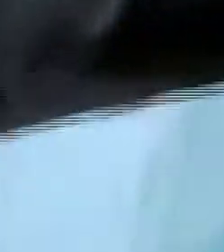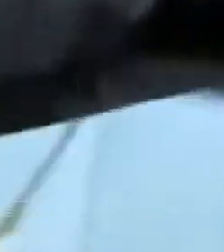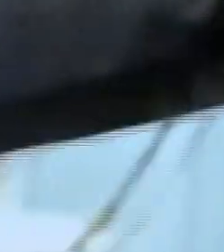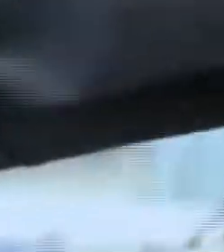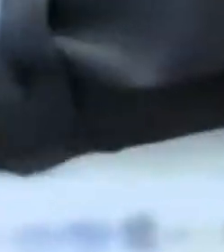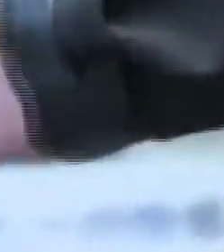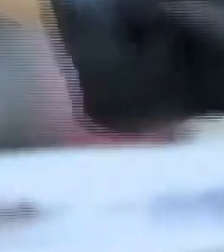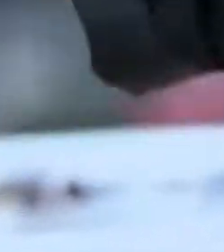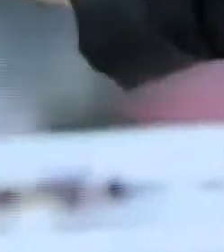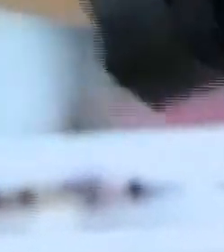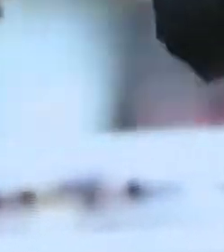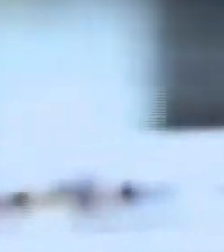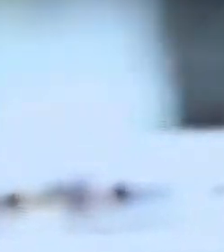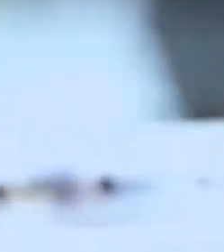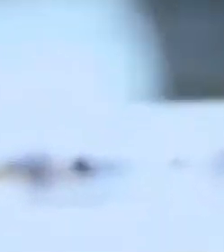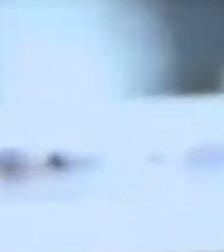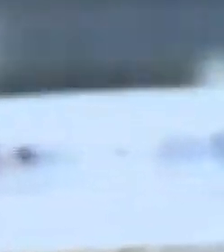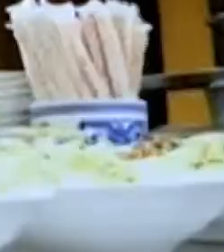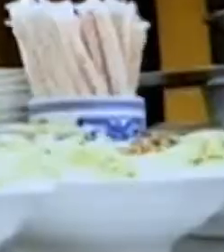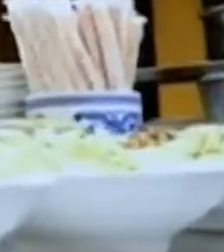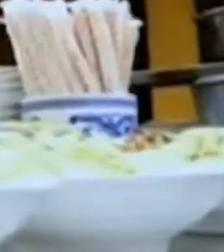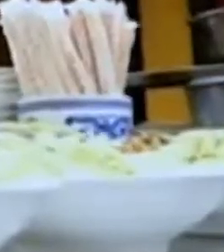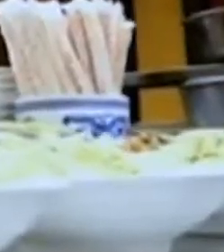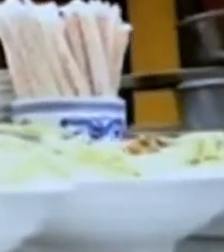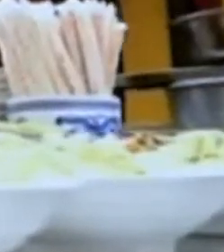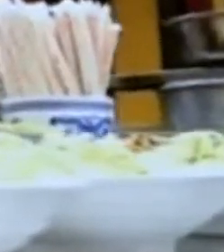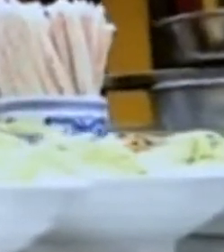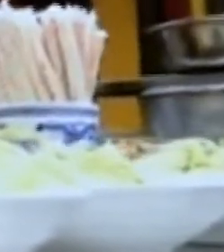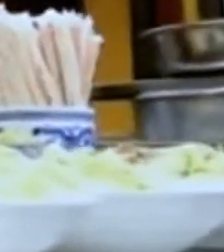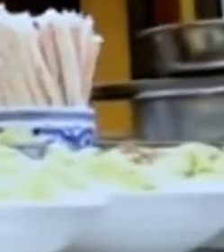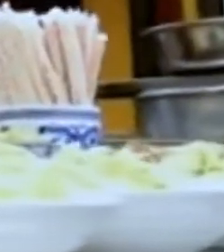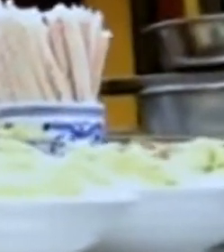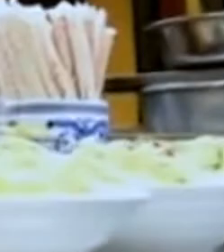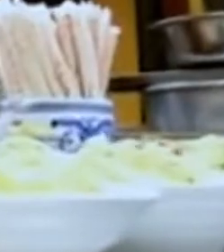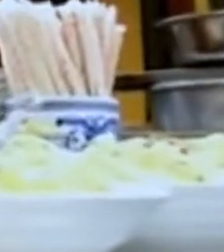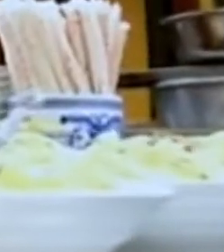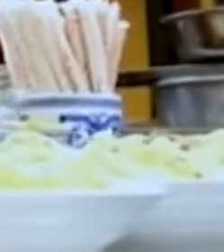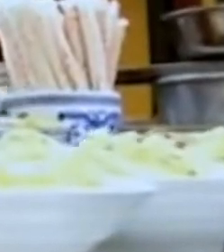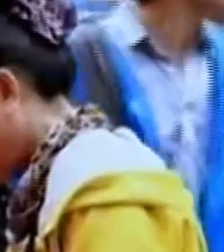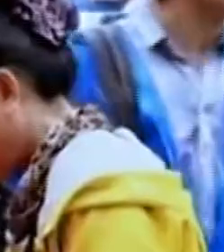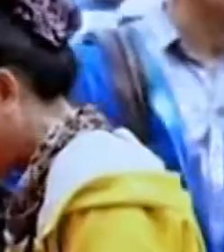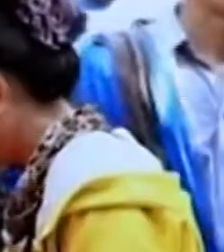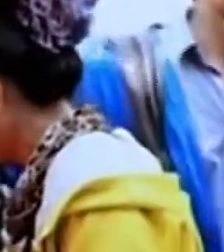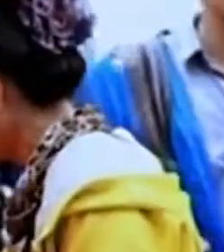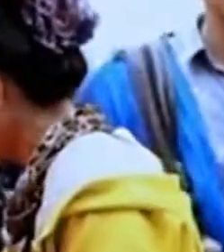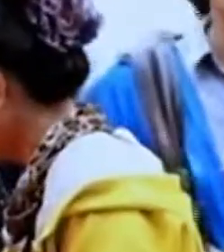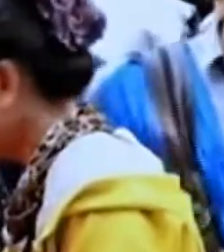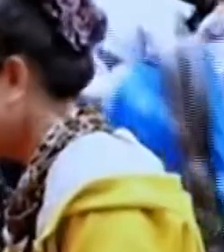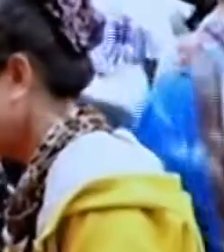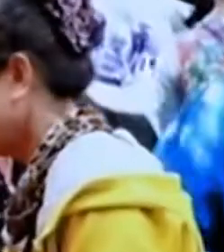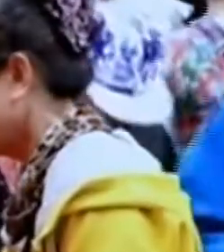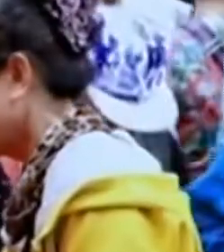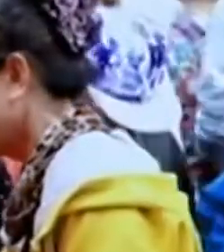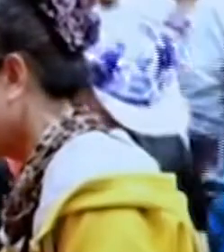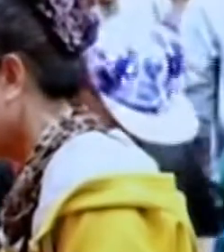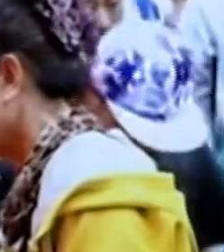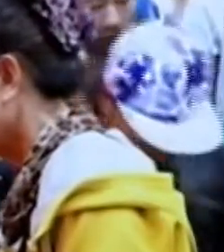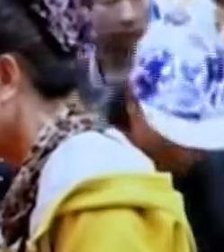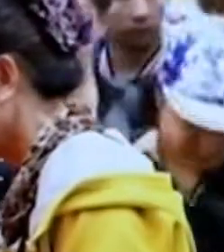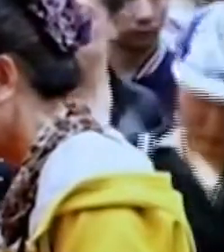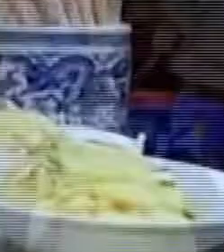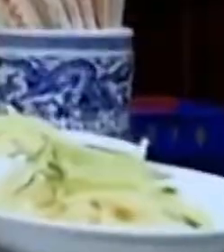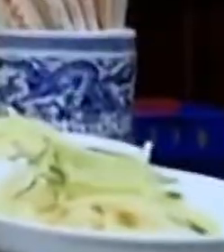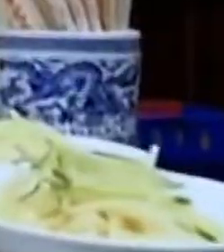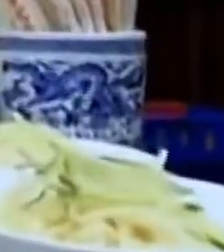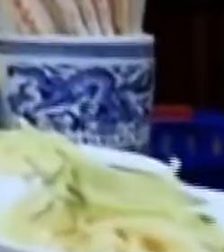al vapor, creando así la pasta para luego agregar otros condimentos. Al emperador le gustó mucho.